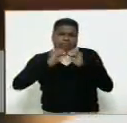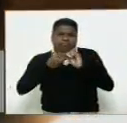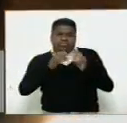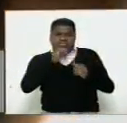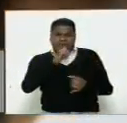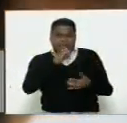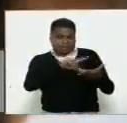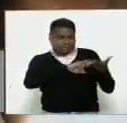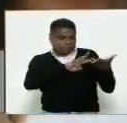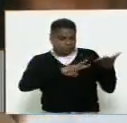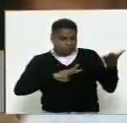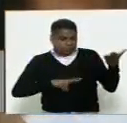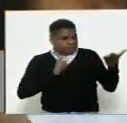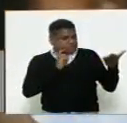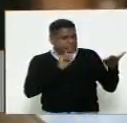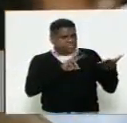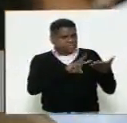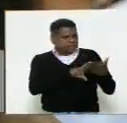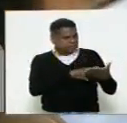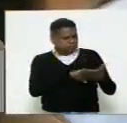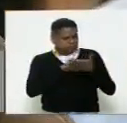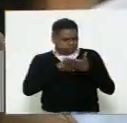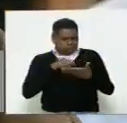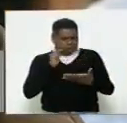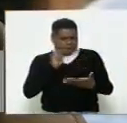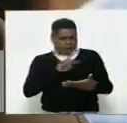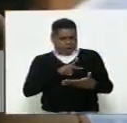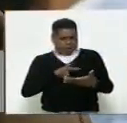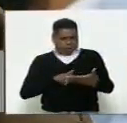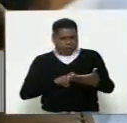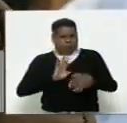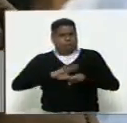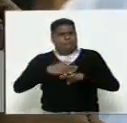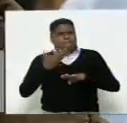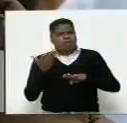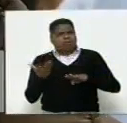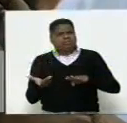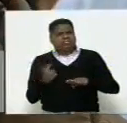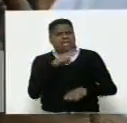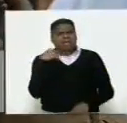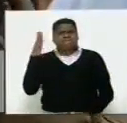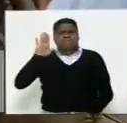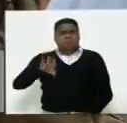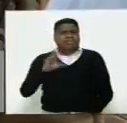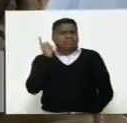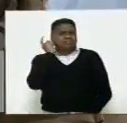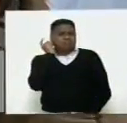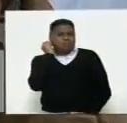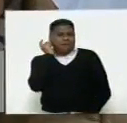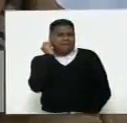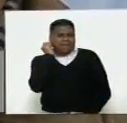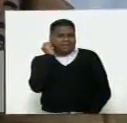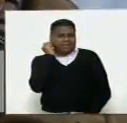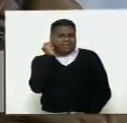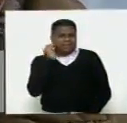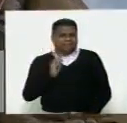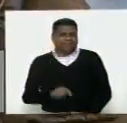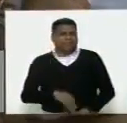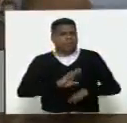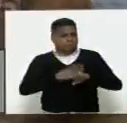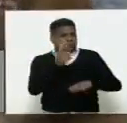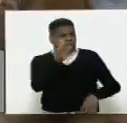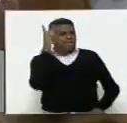y me dijo las causas por las que morían las mujeres, porque ustedes